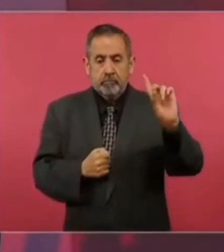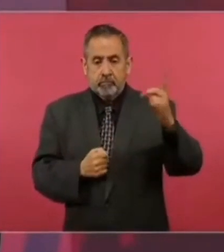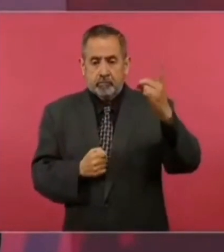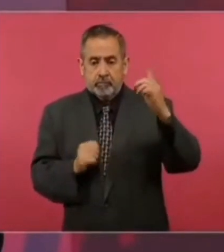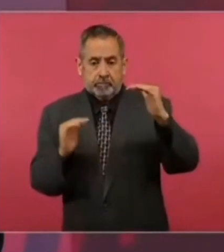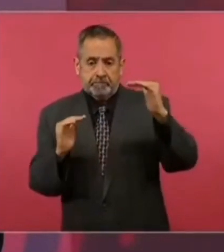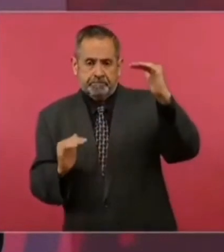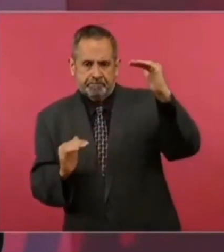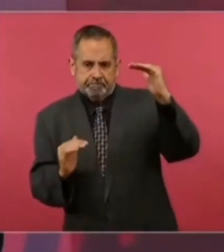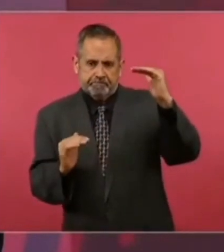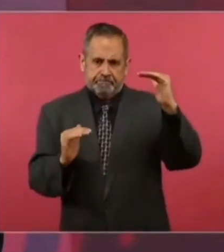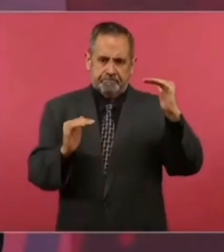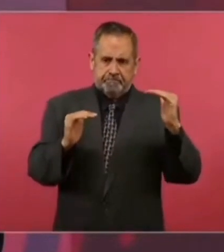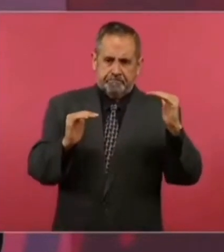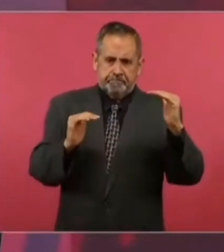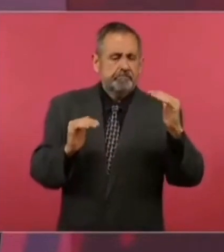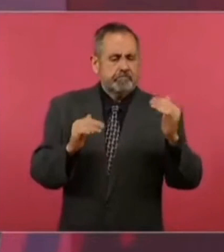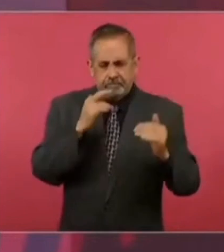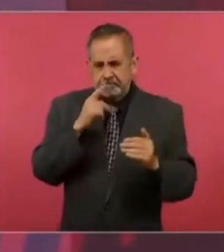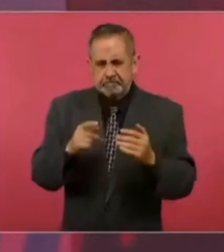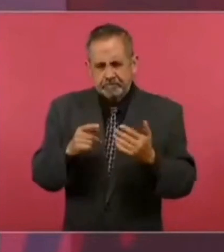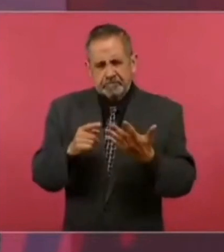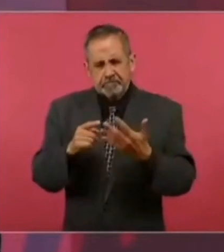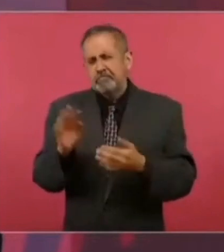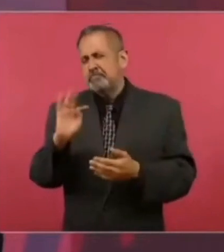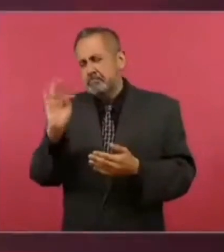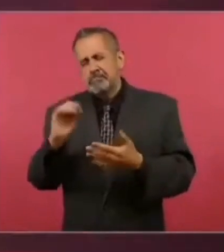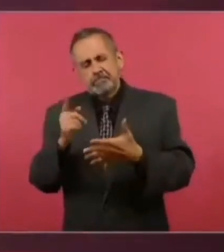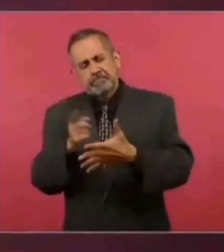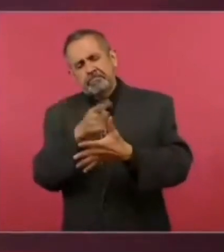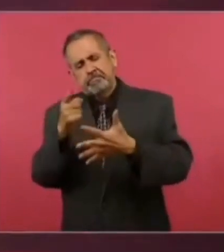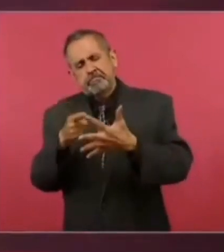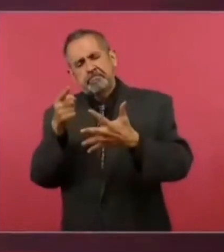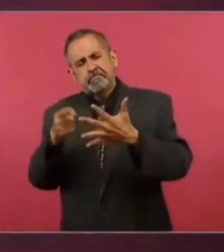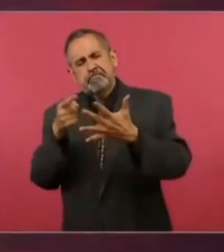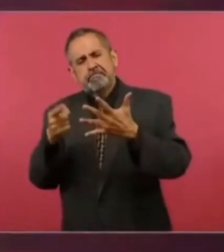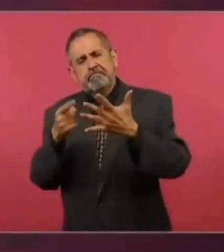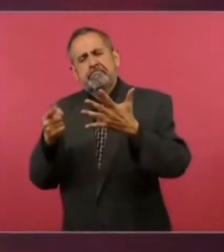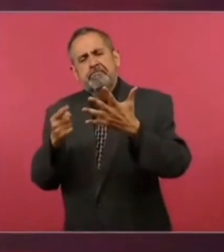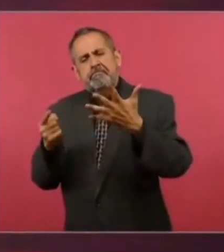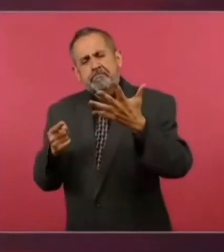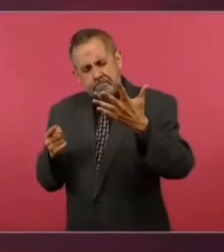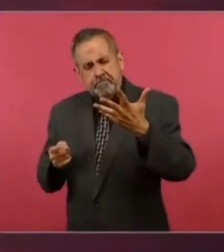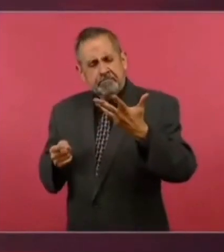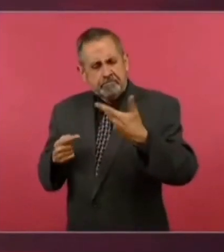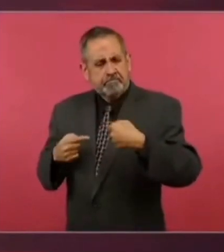como nunca. Y puedo dar otras cifras, ¿no?